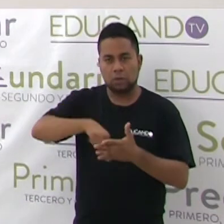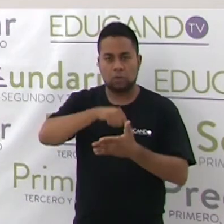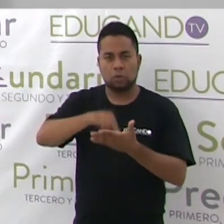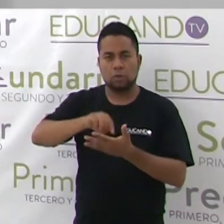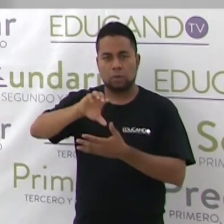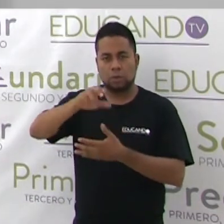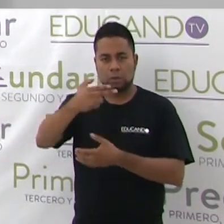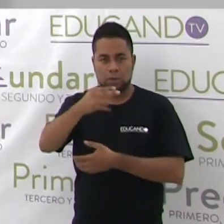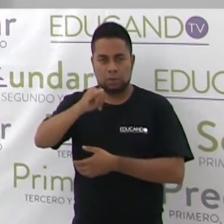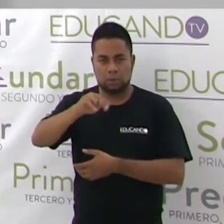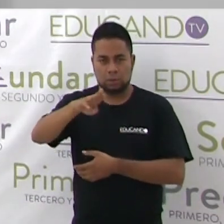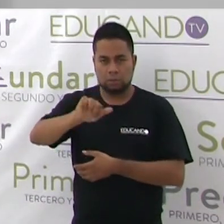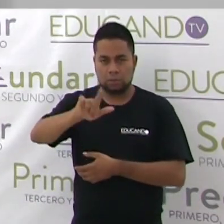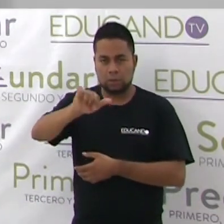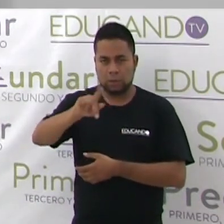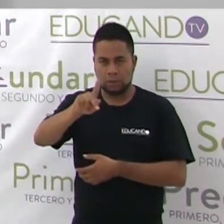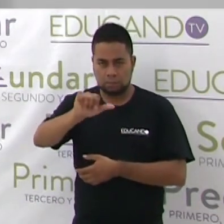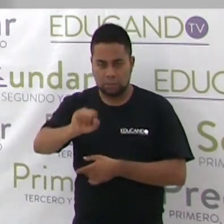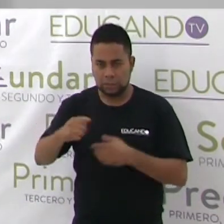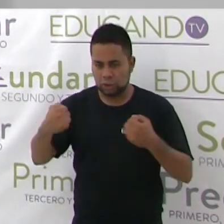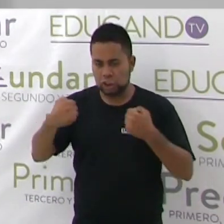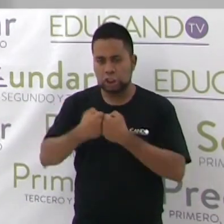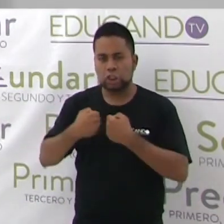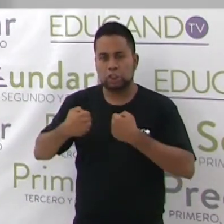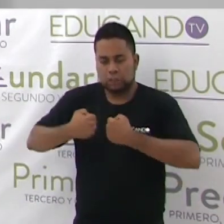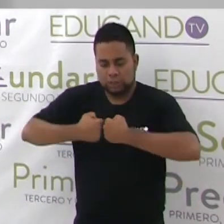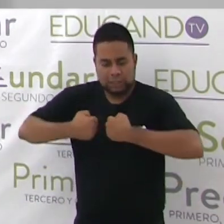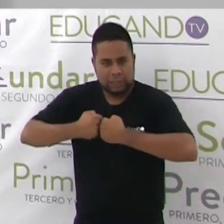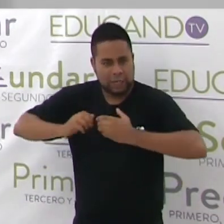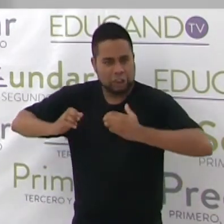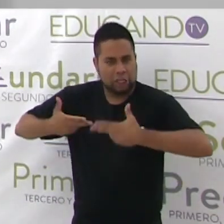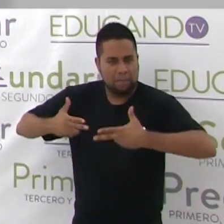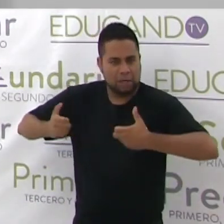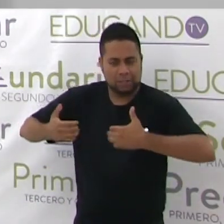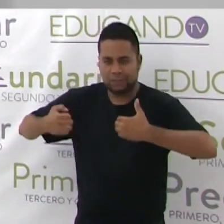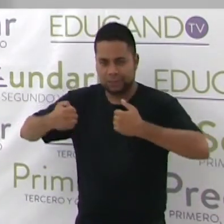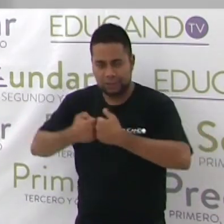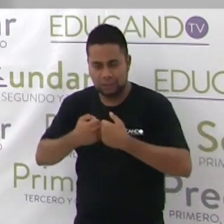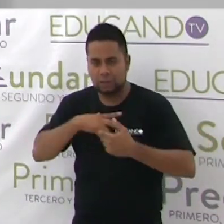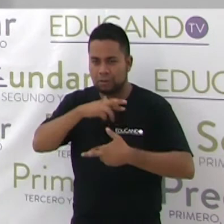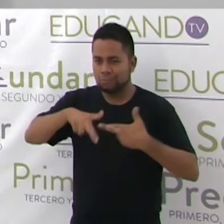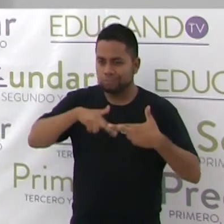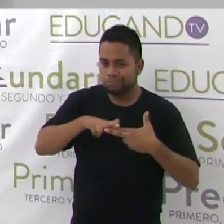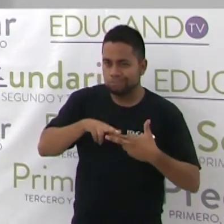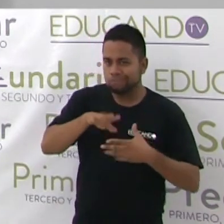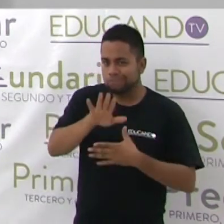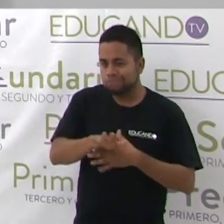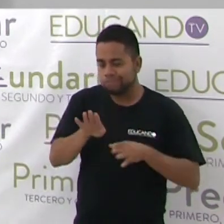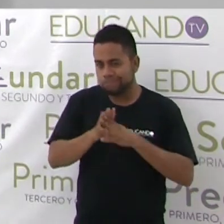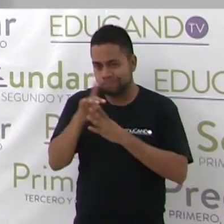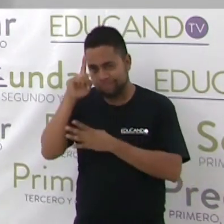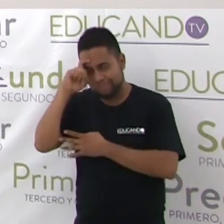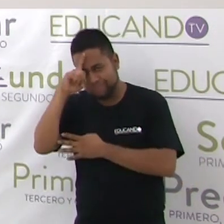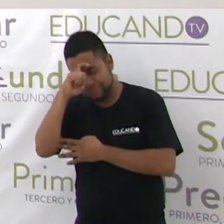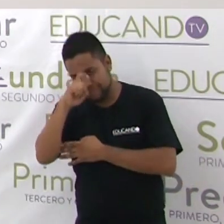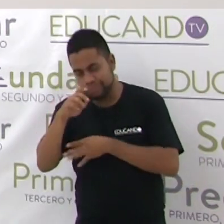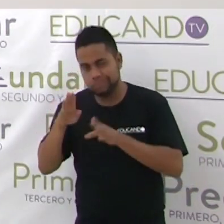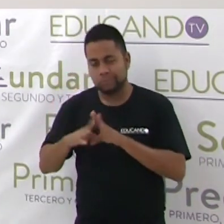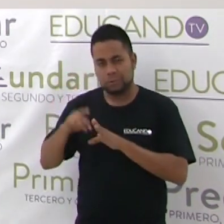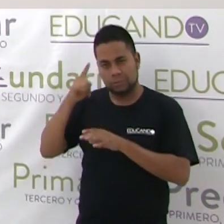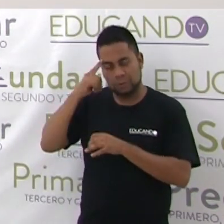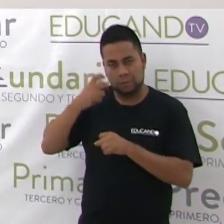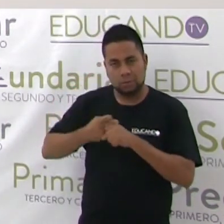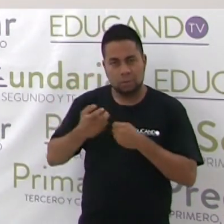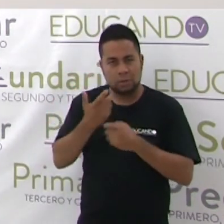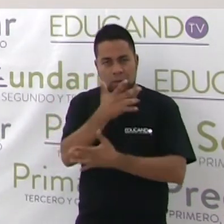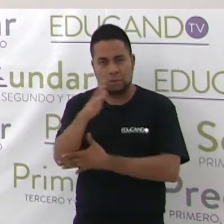Chimalapas y está cerca de Chiapas, una región un tanto cerrada, un poquito complicada, muy